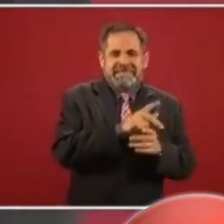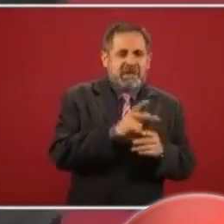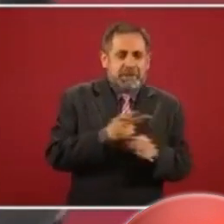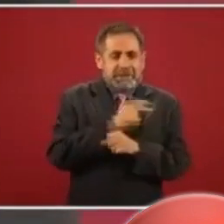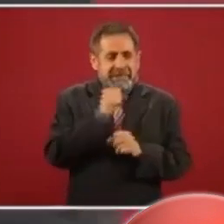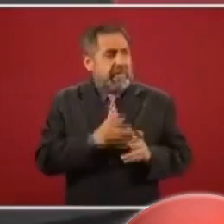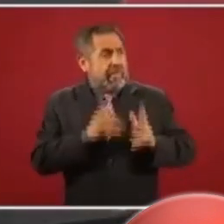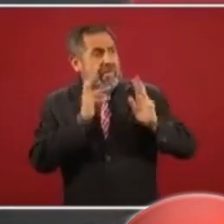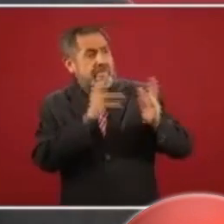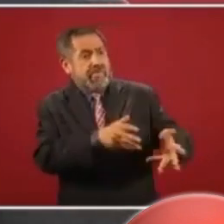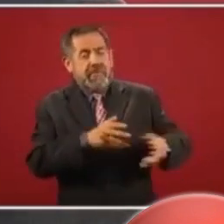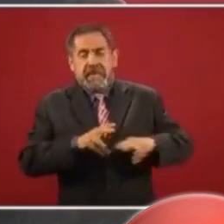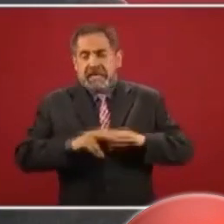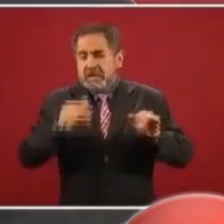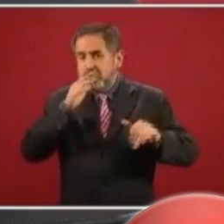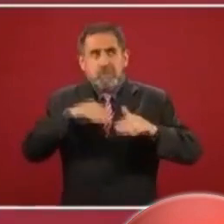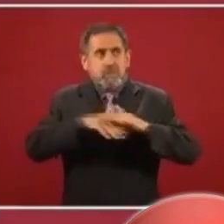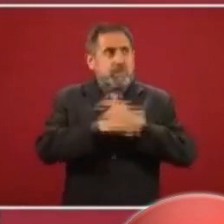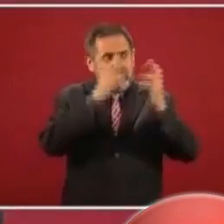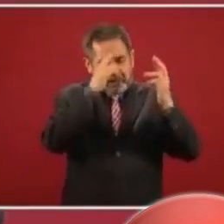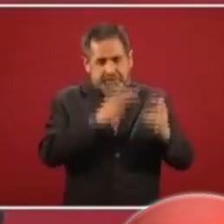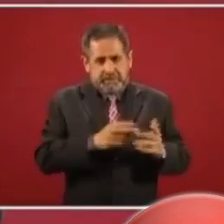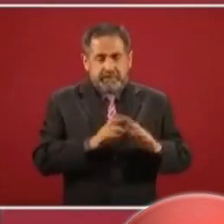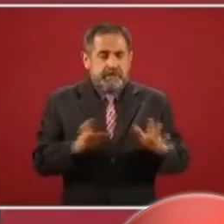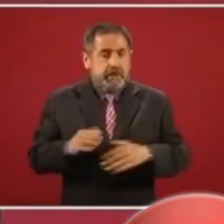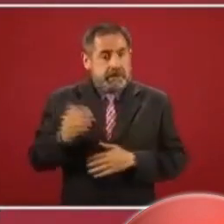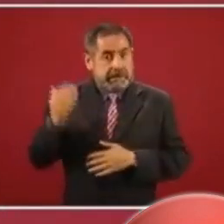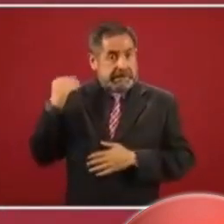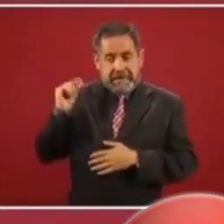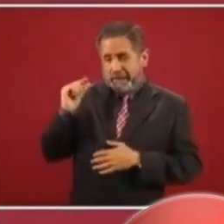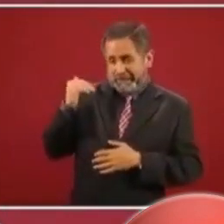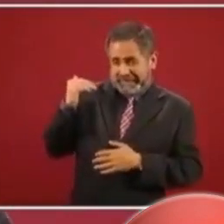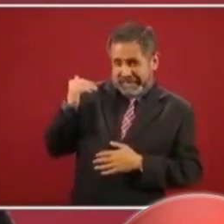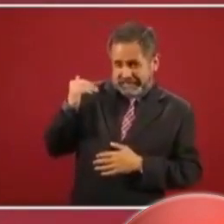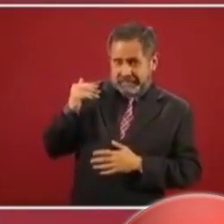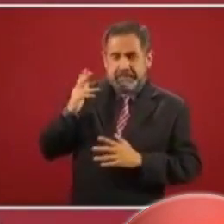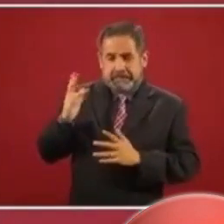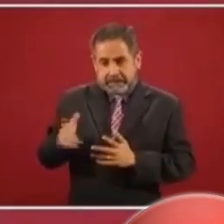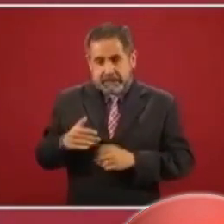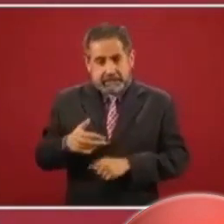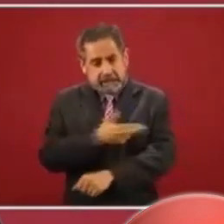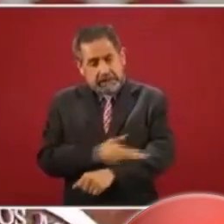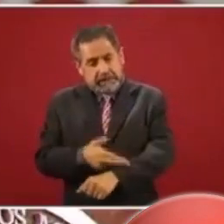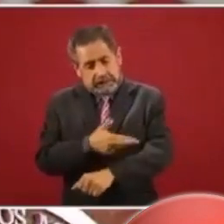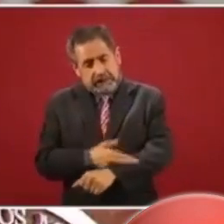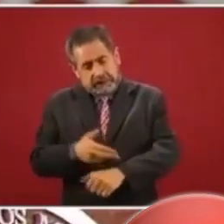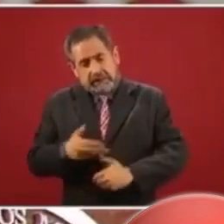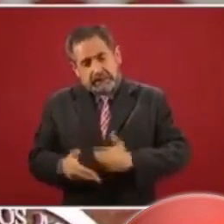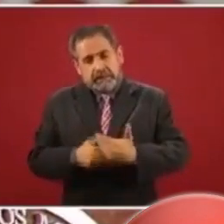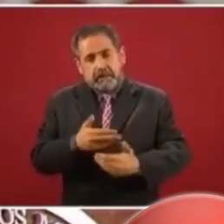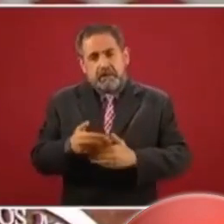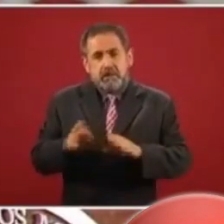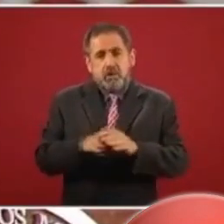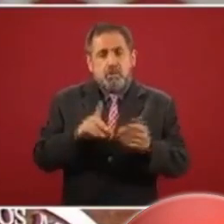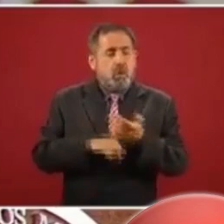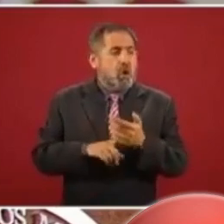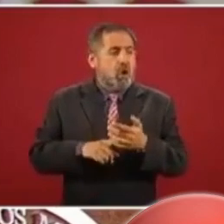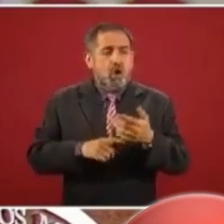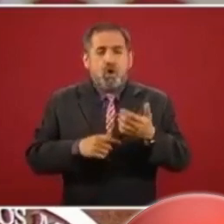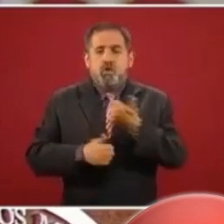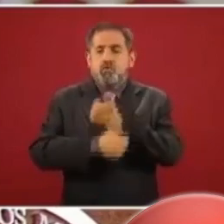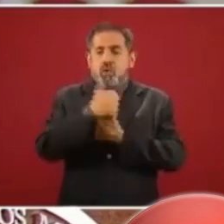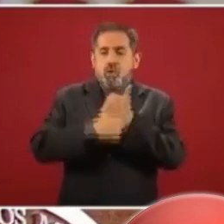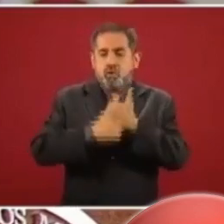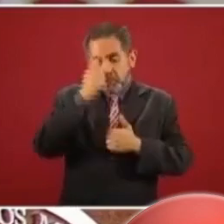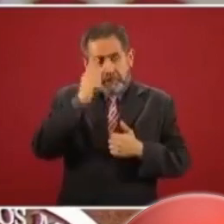teníamos ni siquiera el permiso de demolición. Se estaba ya corriendo un proceso en ese momento de una licitación solamente